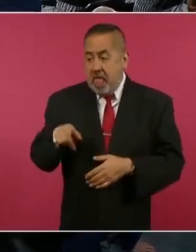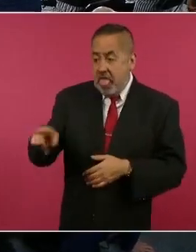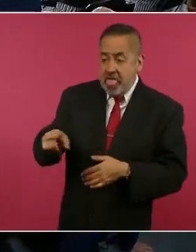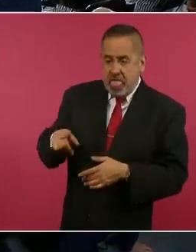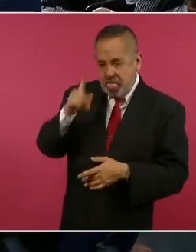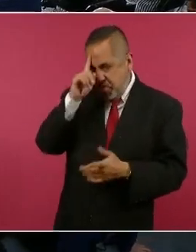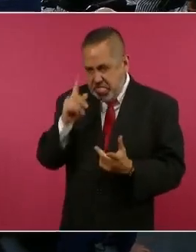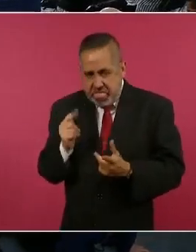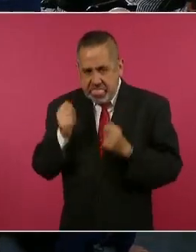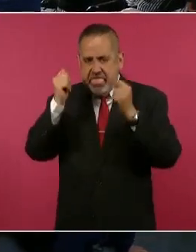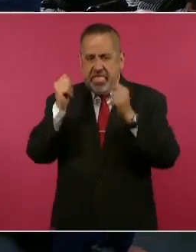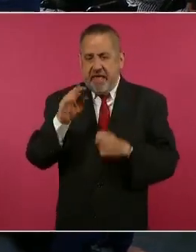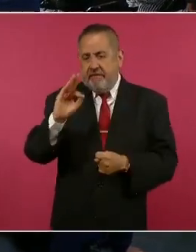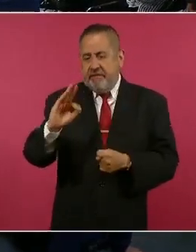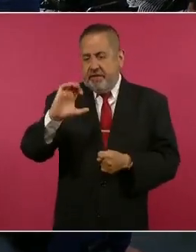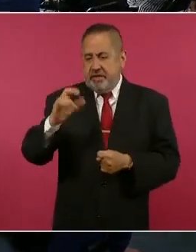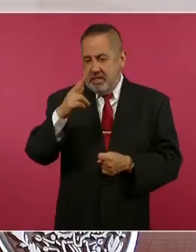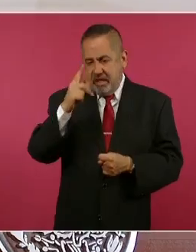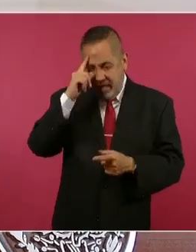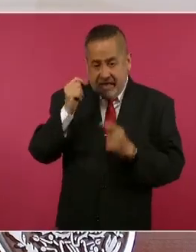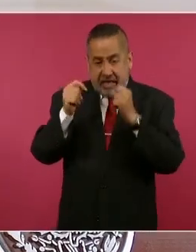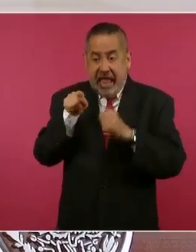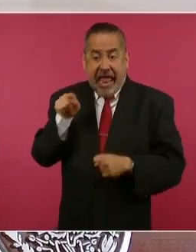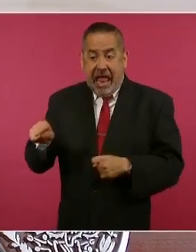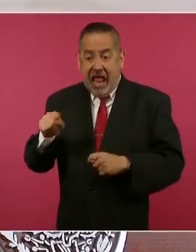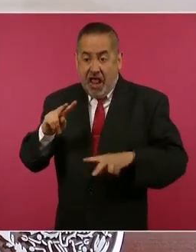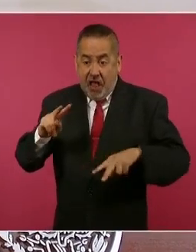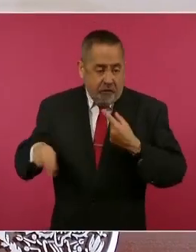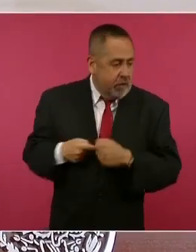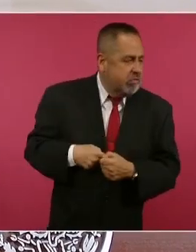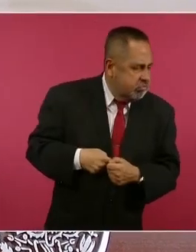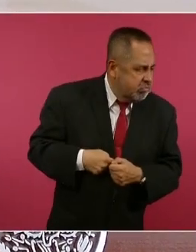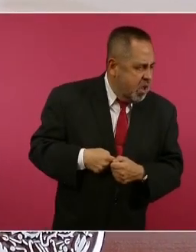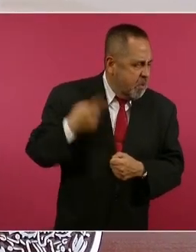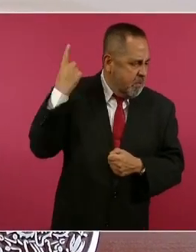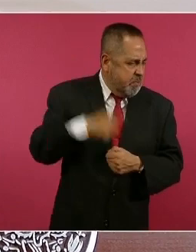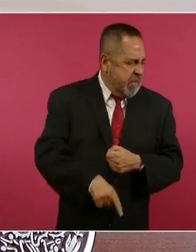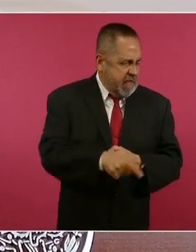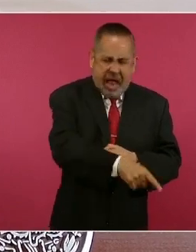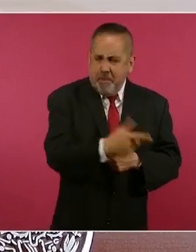deliberada ni directa en actos criminales.